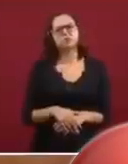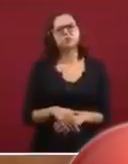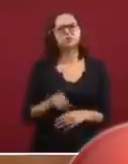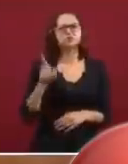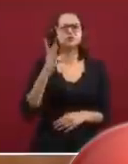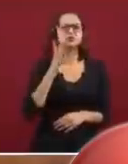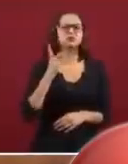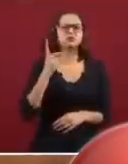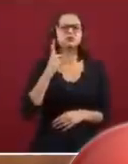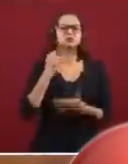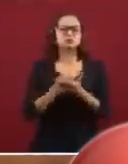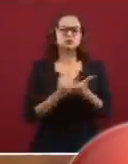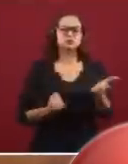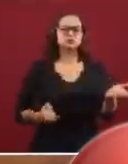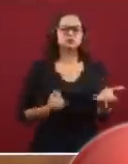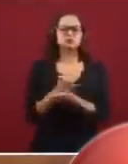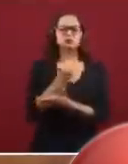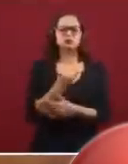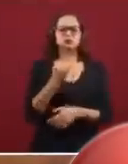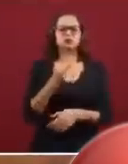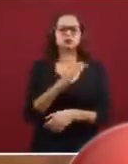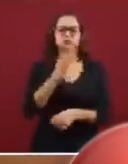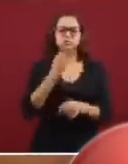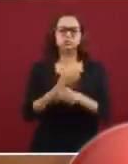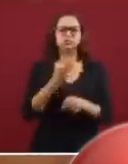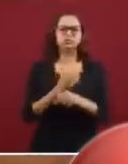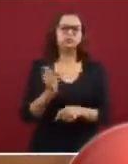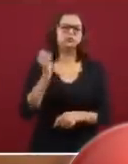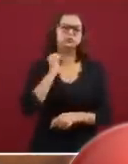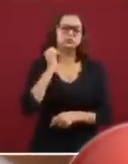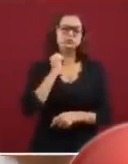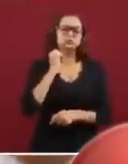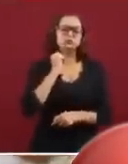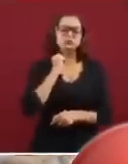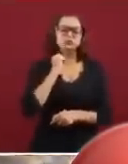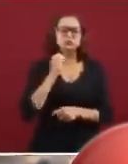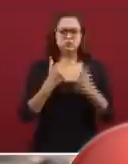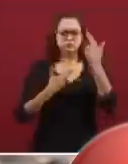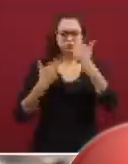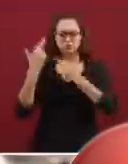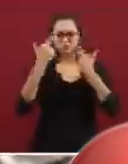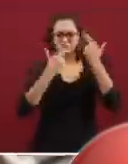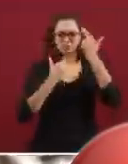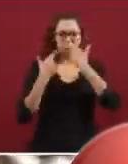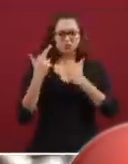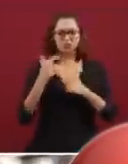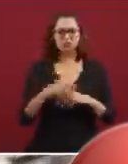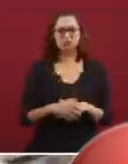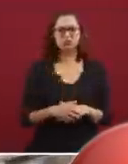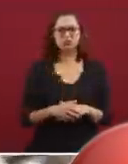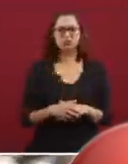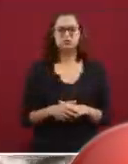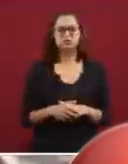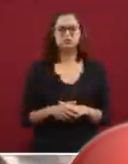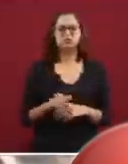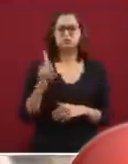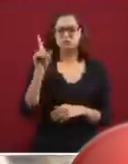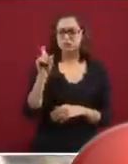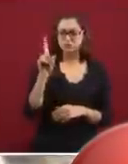en la Cámara de Diputados y que actualmente se analiza en el Senado, de incrementar el costo de los derechos en el cobro de